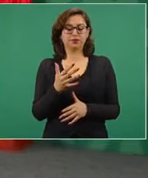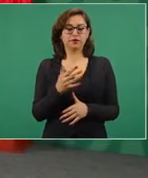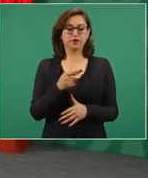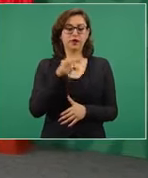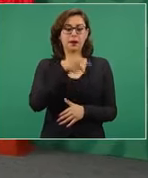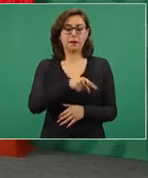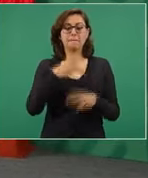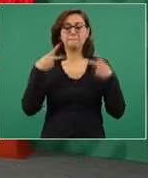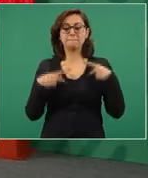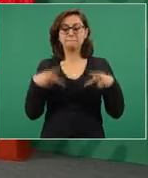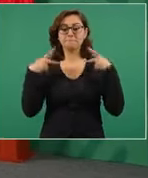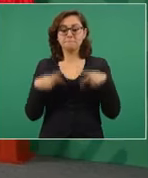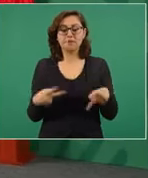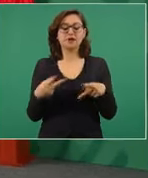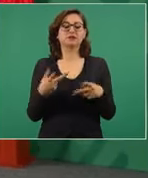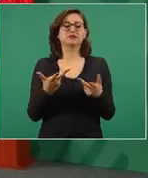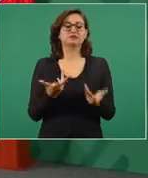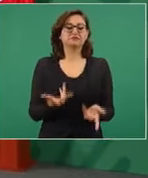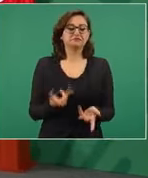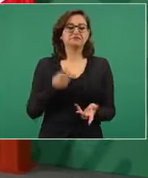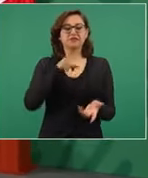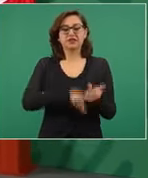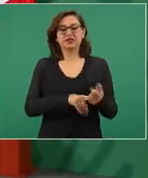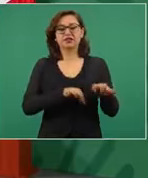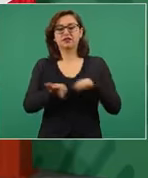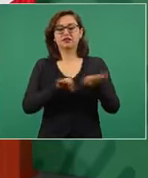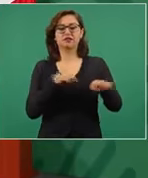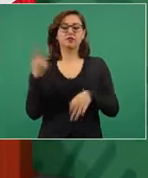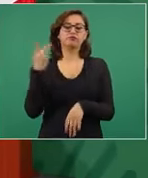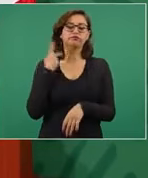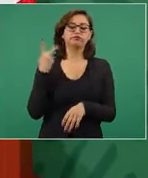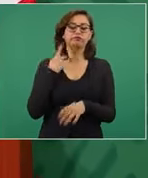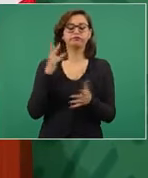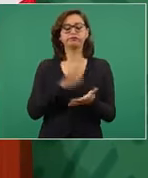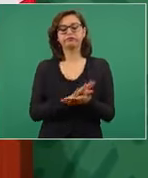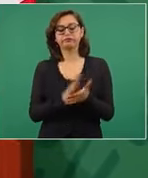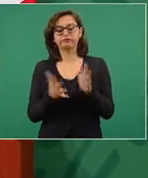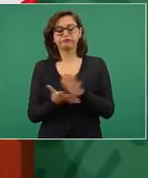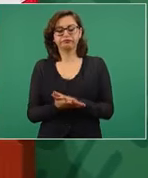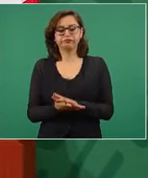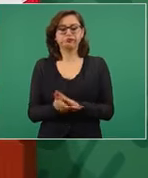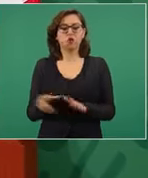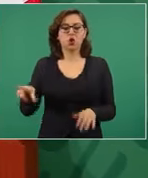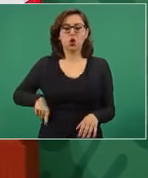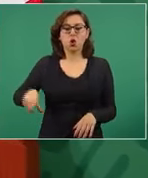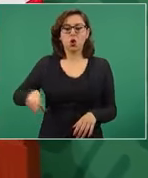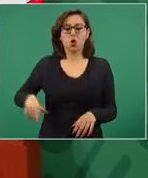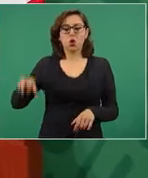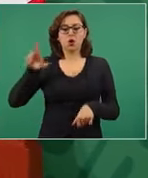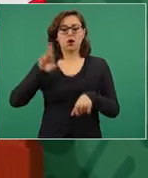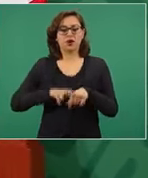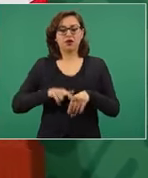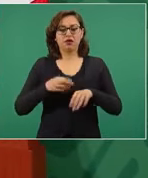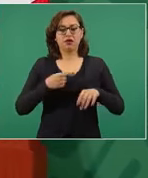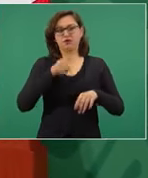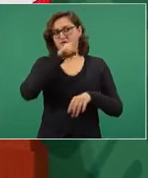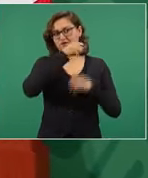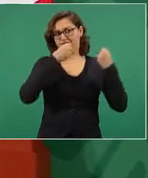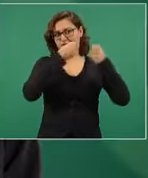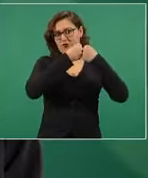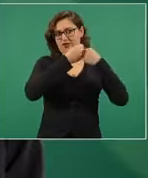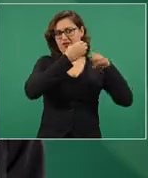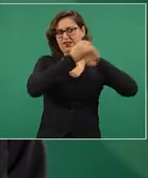funcionarios vinculados a políticos, los gobernadores de la frontera